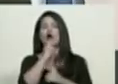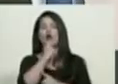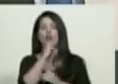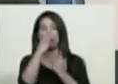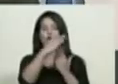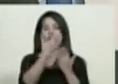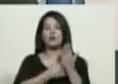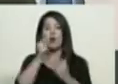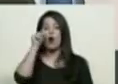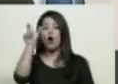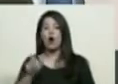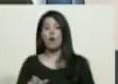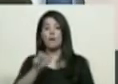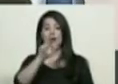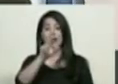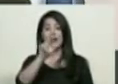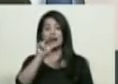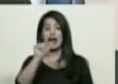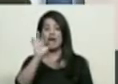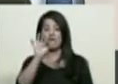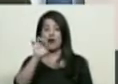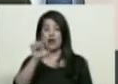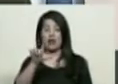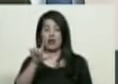ciudadano rafael ramírez